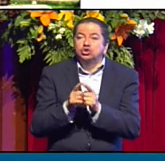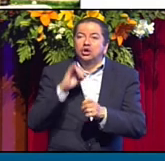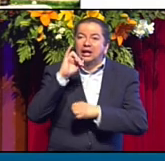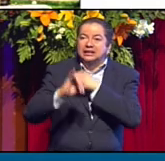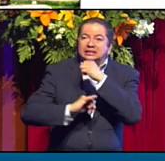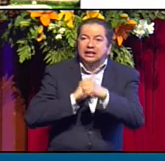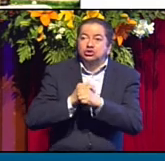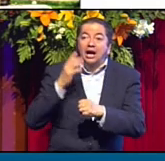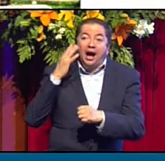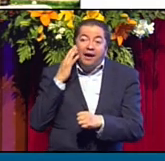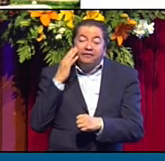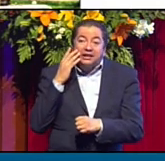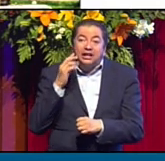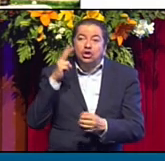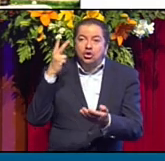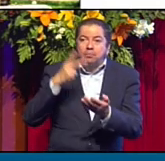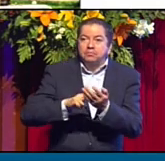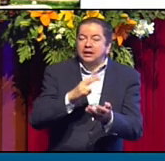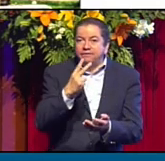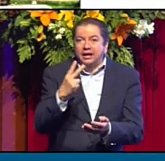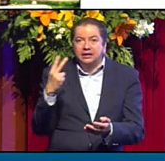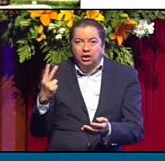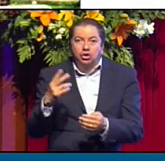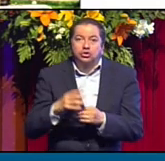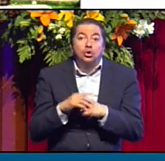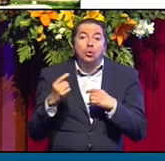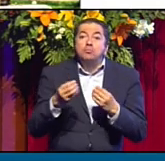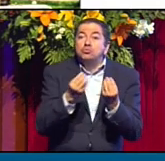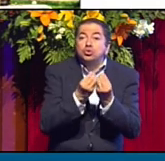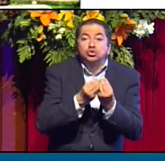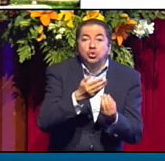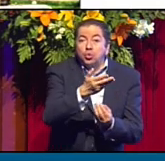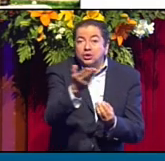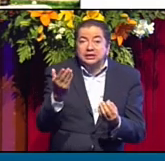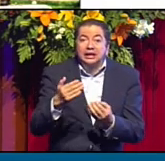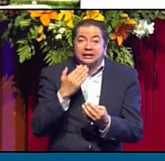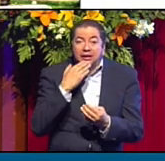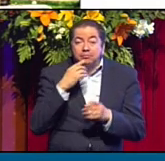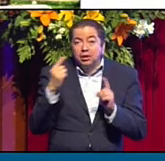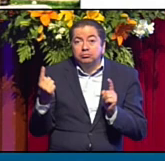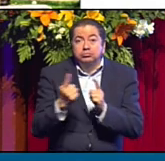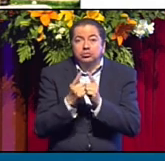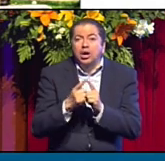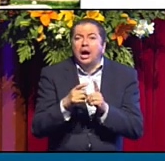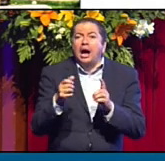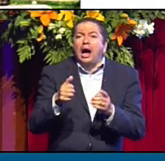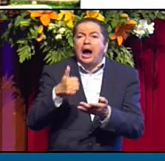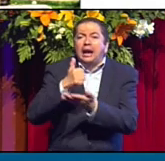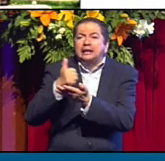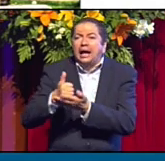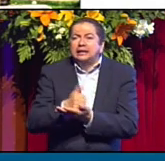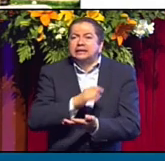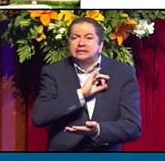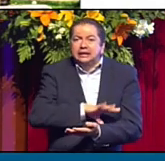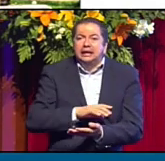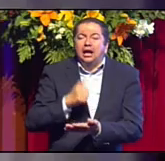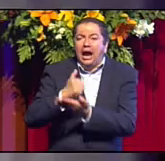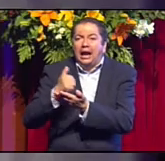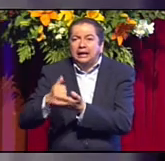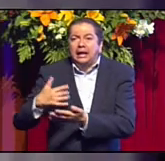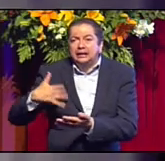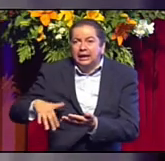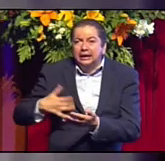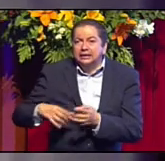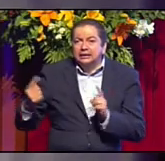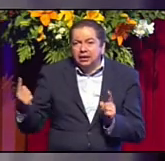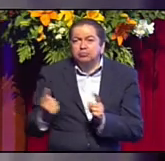año 2022, donde muchos de ustedes estuvieron presentes, EBAI, un encuentro donde juntó a alcaldes chilenos y alcaldes